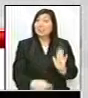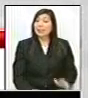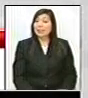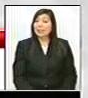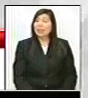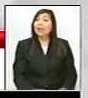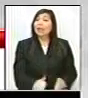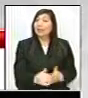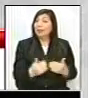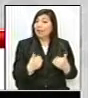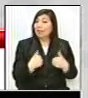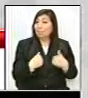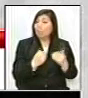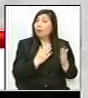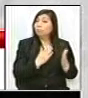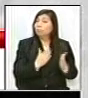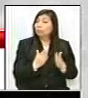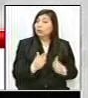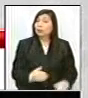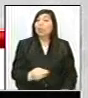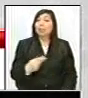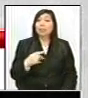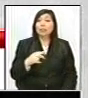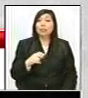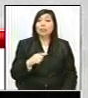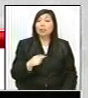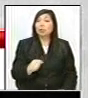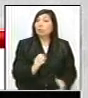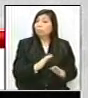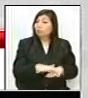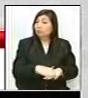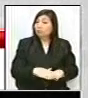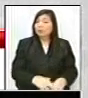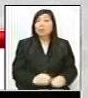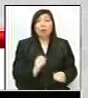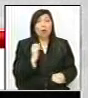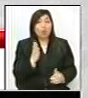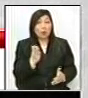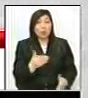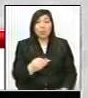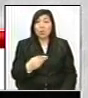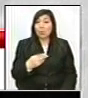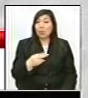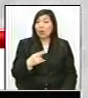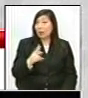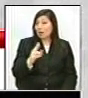que debemos determinar que el doctor Hinostroza Pariachi coordinó o le dio órdenes a Walter Ríos